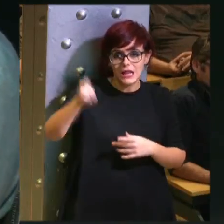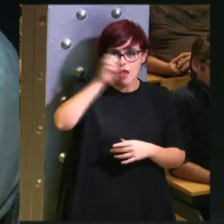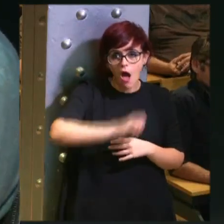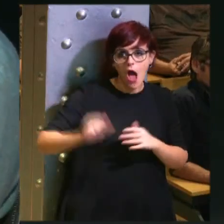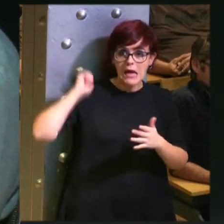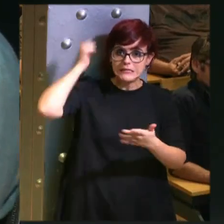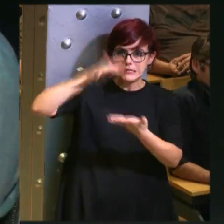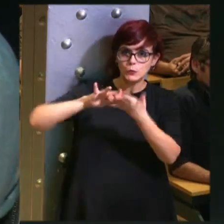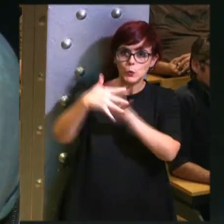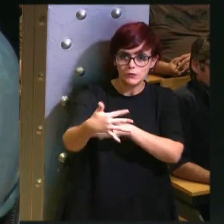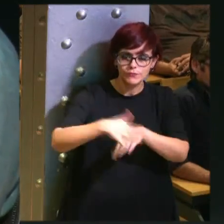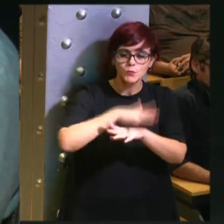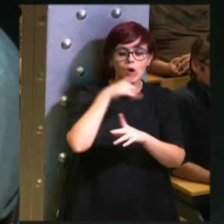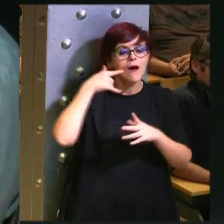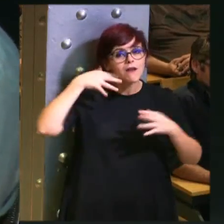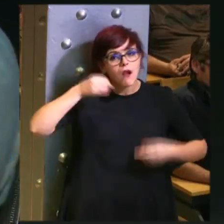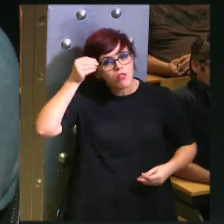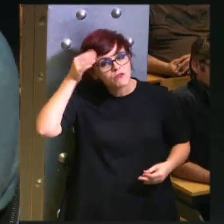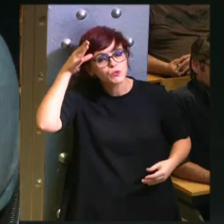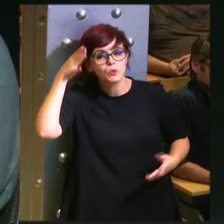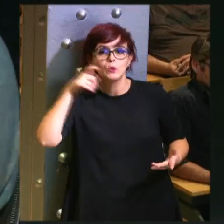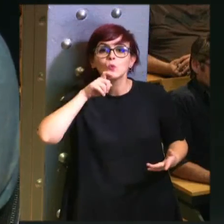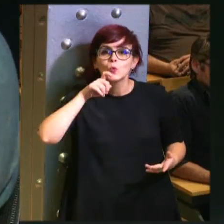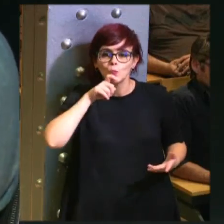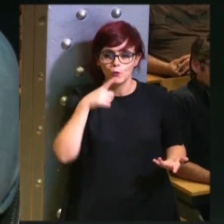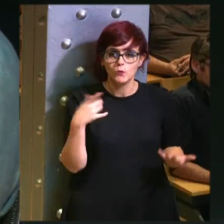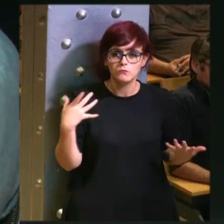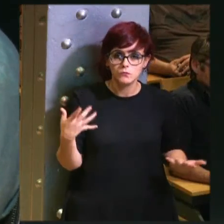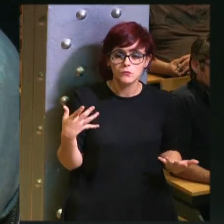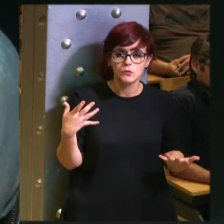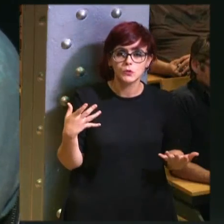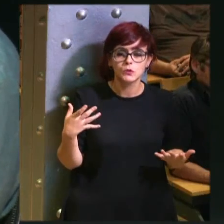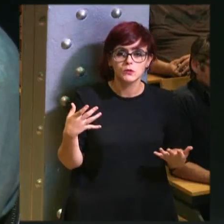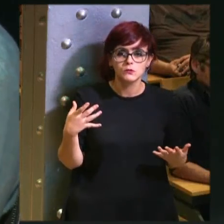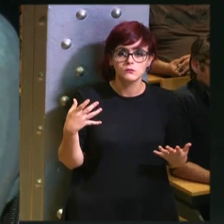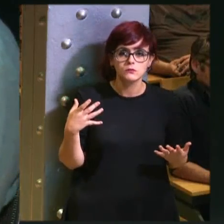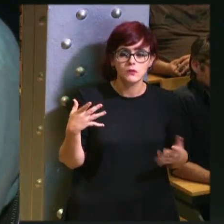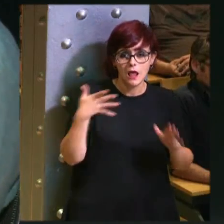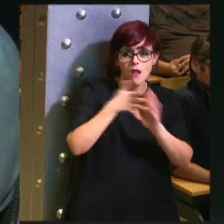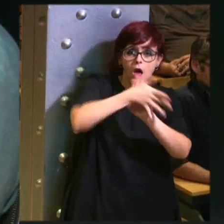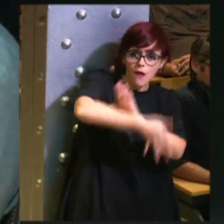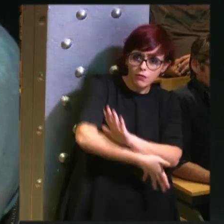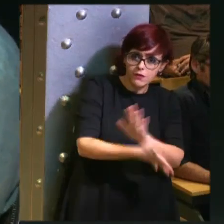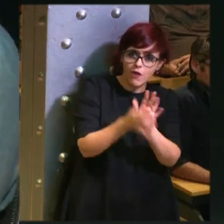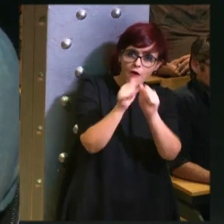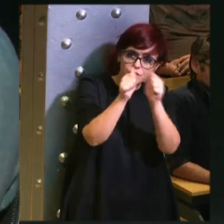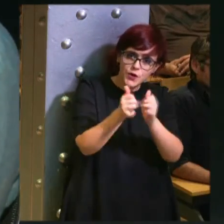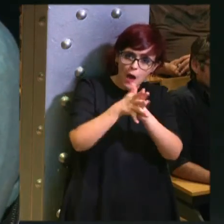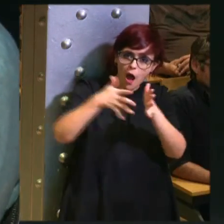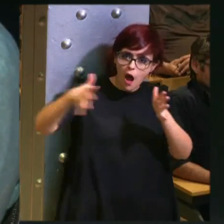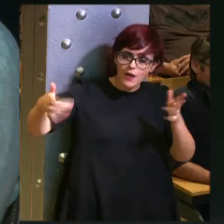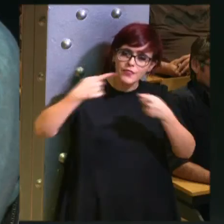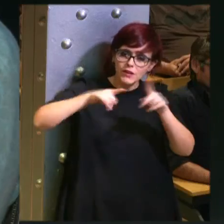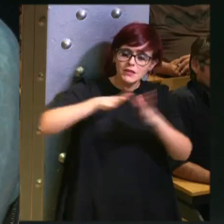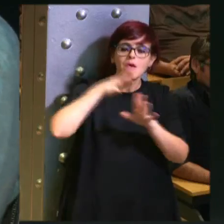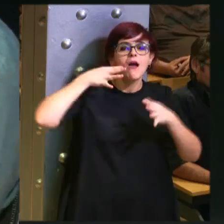y empezar a repensar cómo se cuentan las historias en realidad virtual. cambia la narrativa por completo. De alguna forma, la realidad